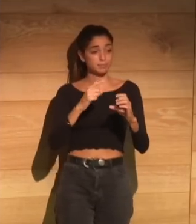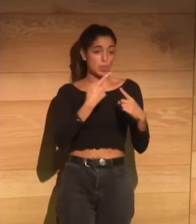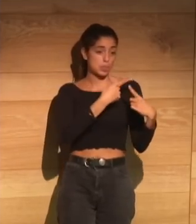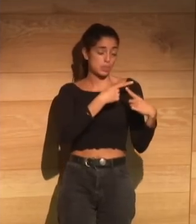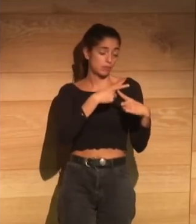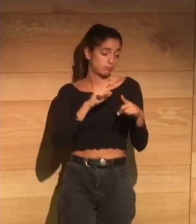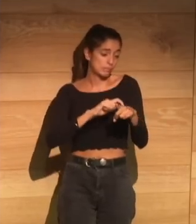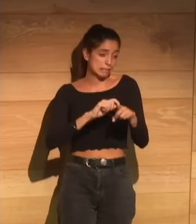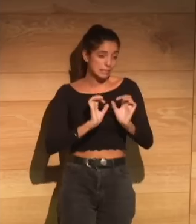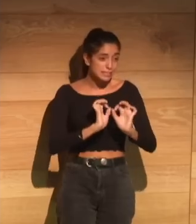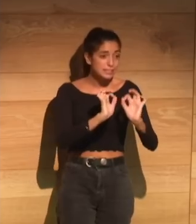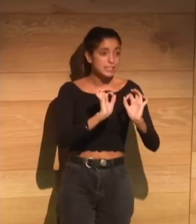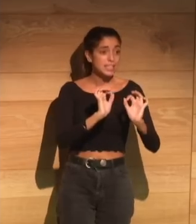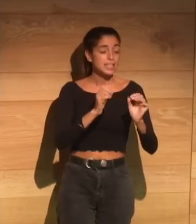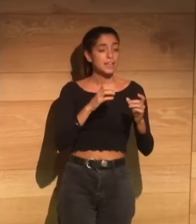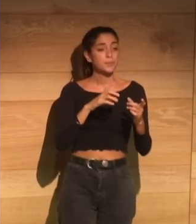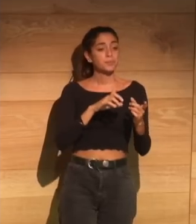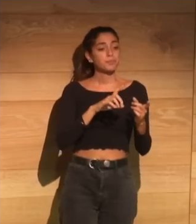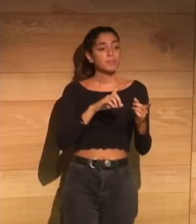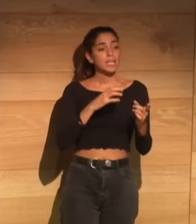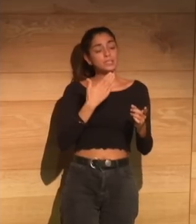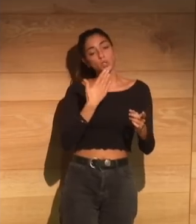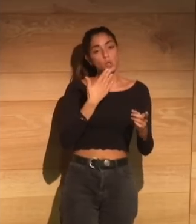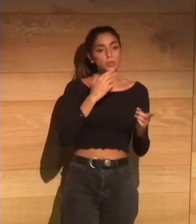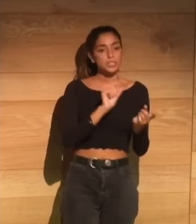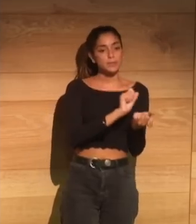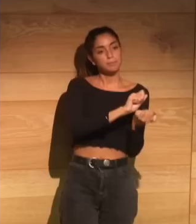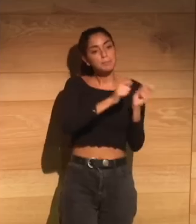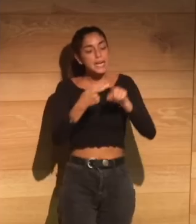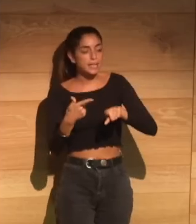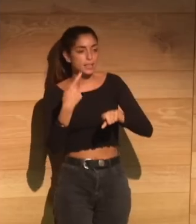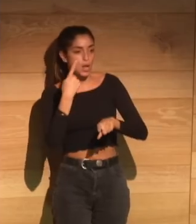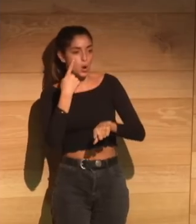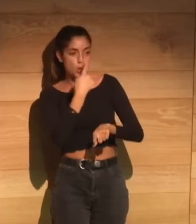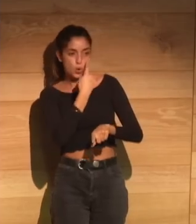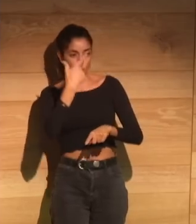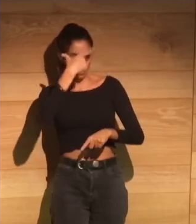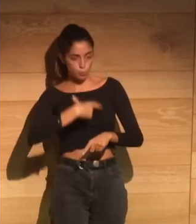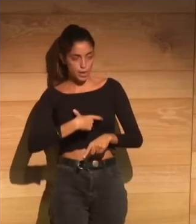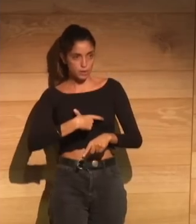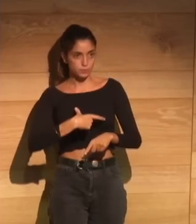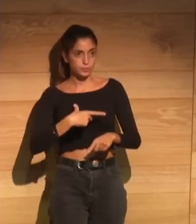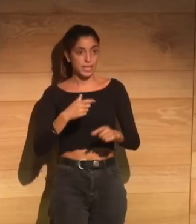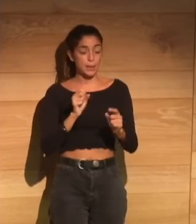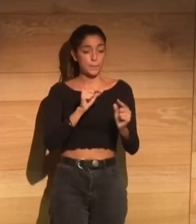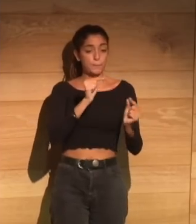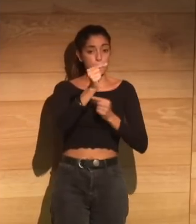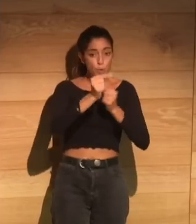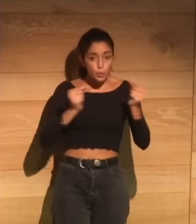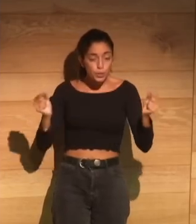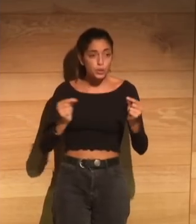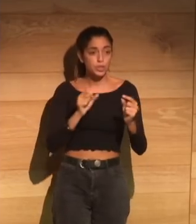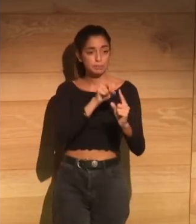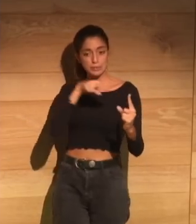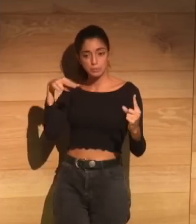la realidad de una forma similar al ojo humano, que más o menos lo que estás viendo mantiene las proporciones y las distancias de lo que vería el